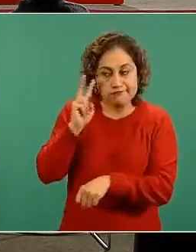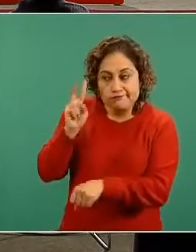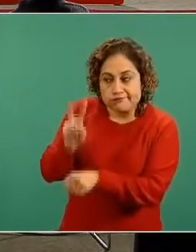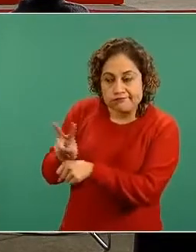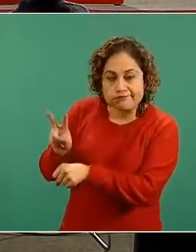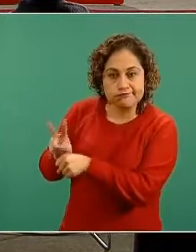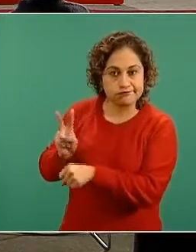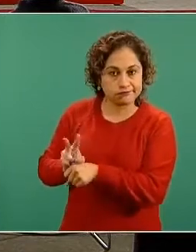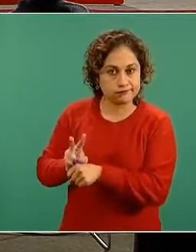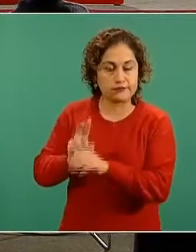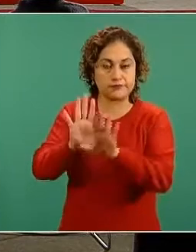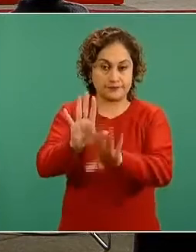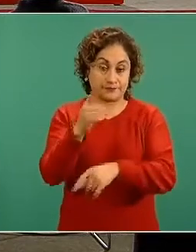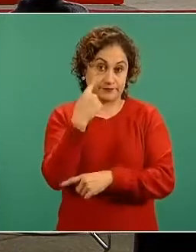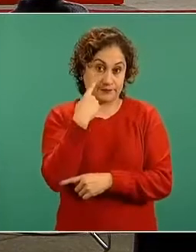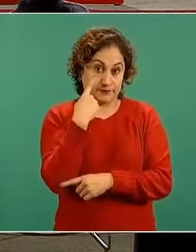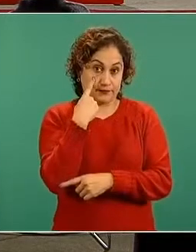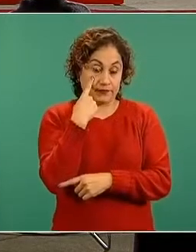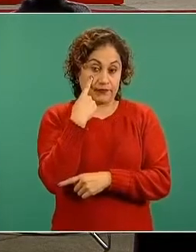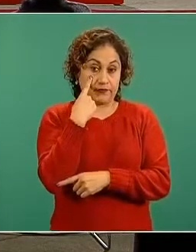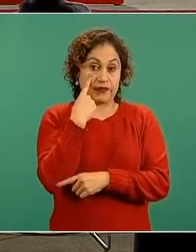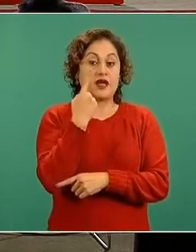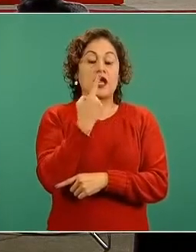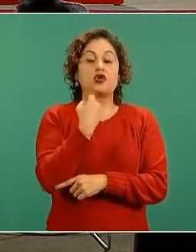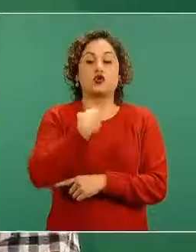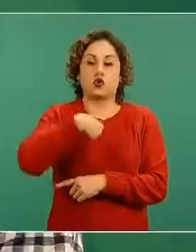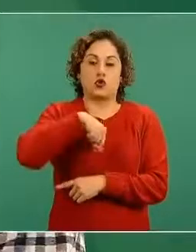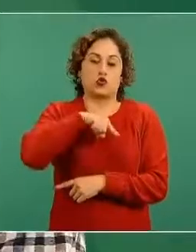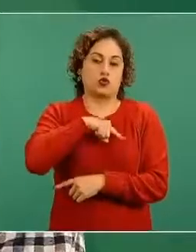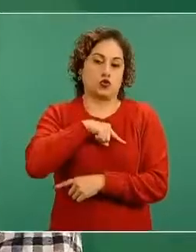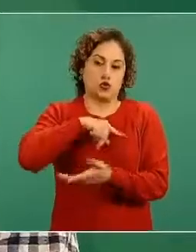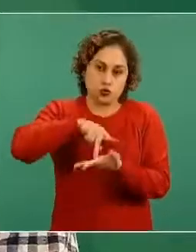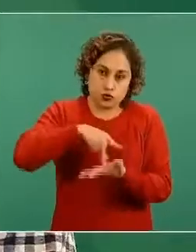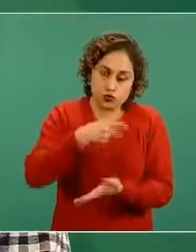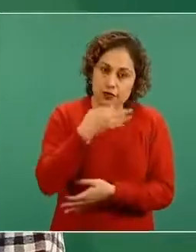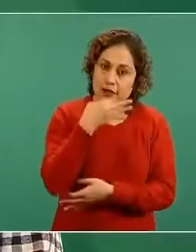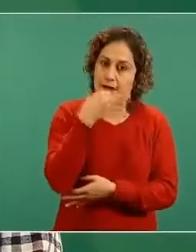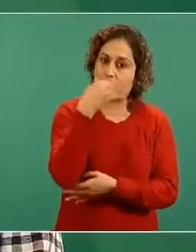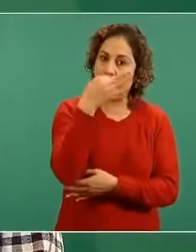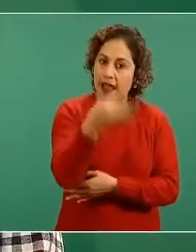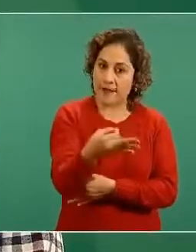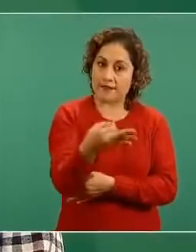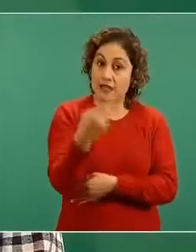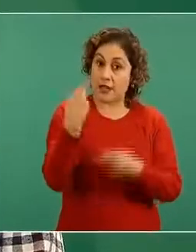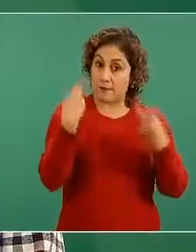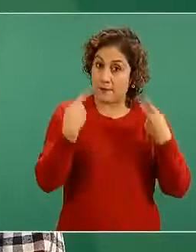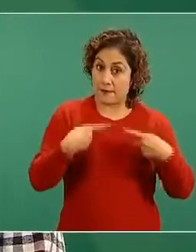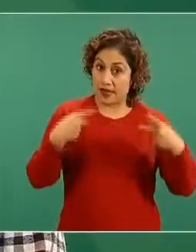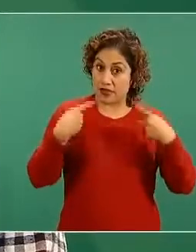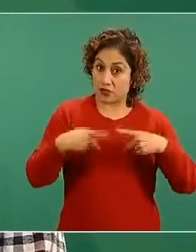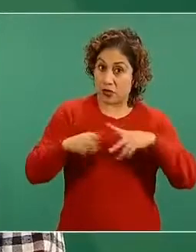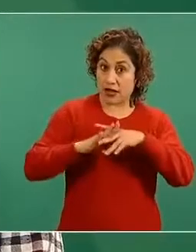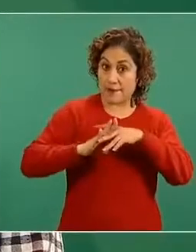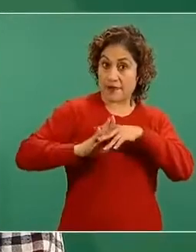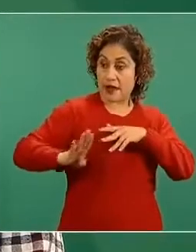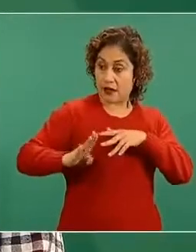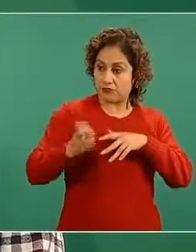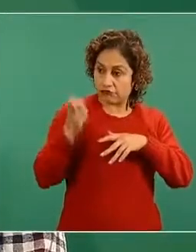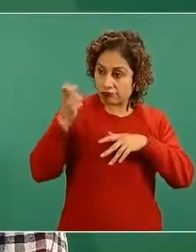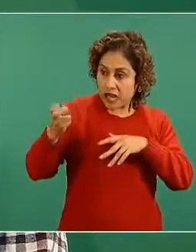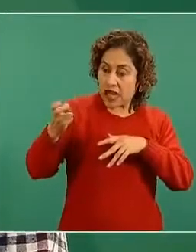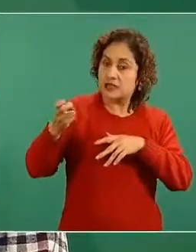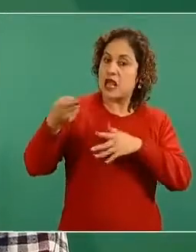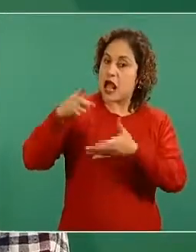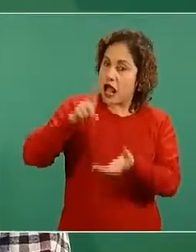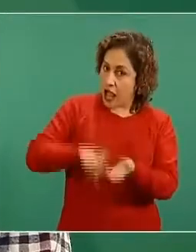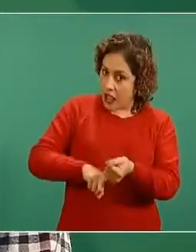decir, el asociar personas migrantes con riesgos de salud suele estar cargado de una